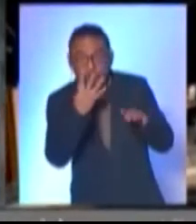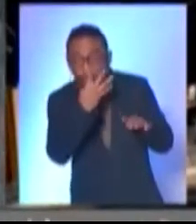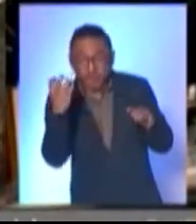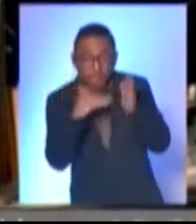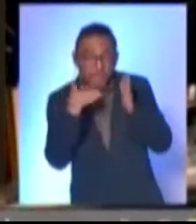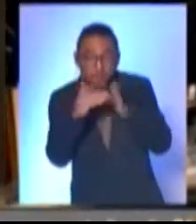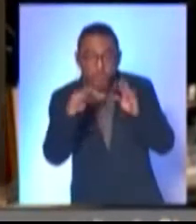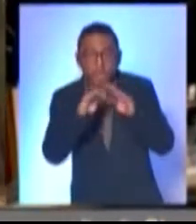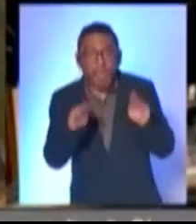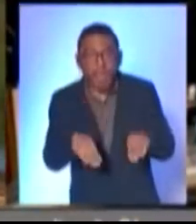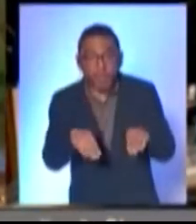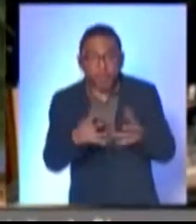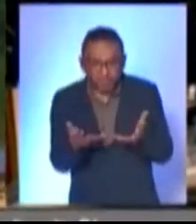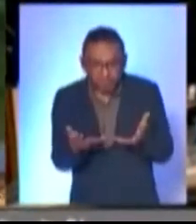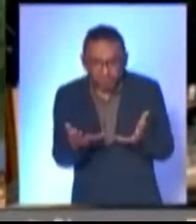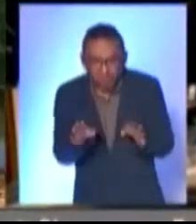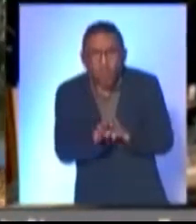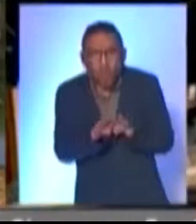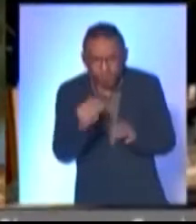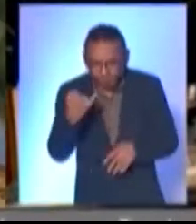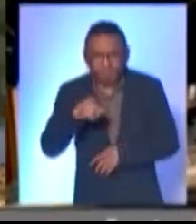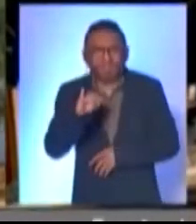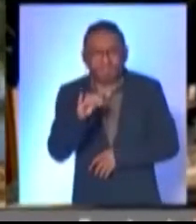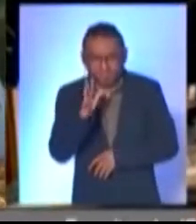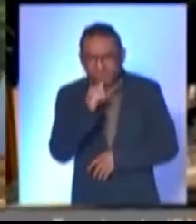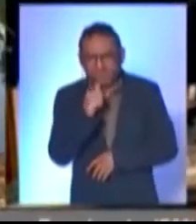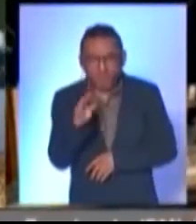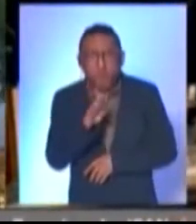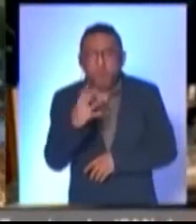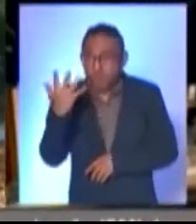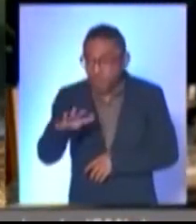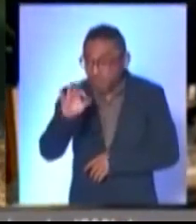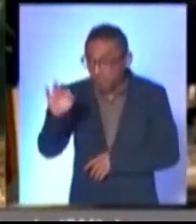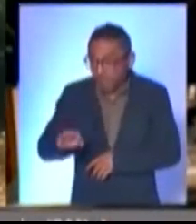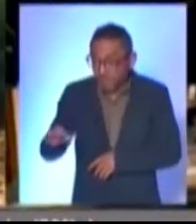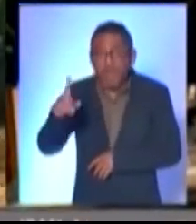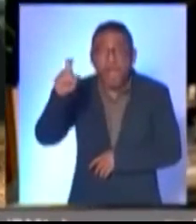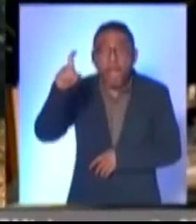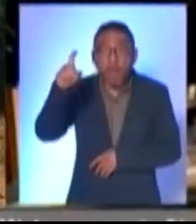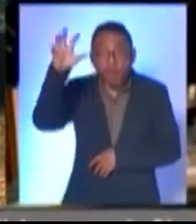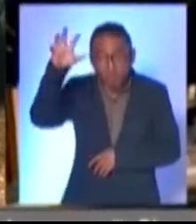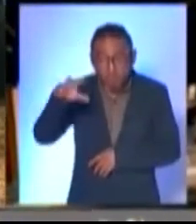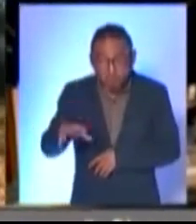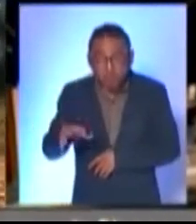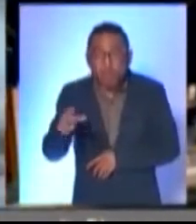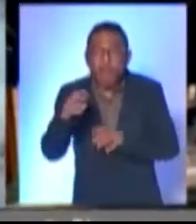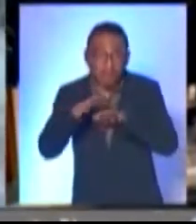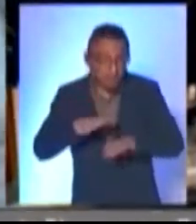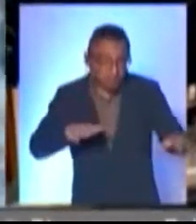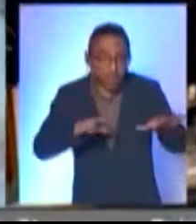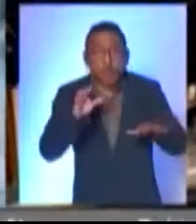cúbicos. ¿Cómo es posible que ni siquiera el 10% de lo que cae en mi cuenca no le llega al lago de